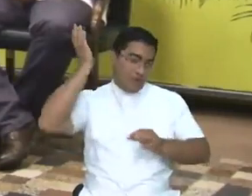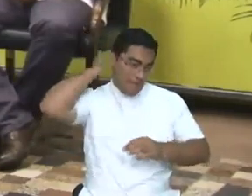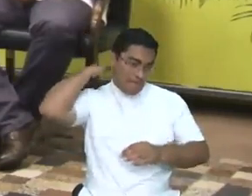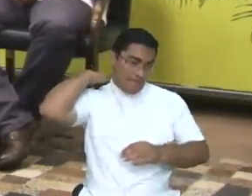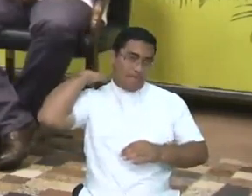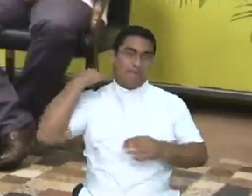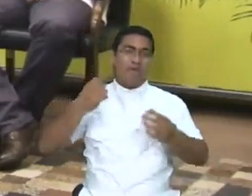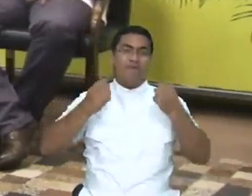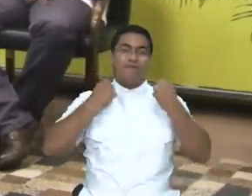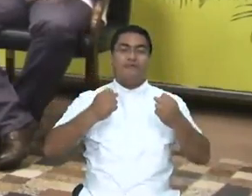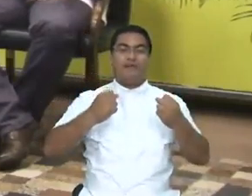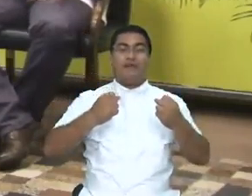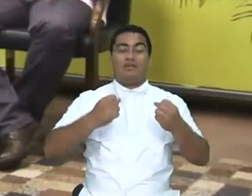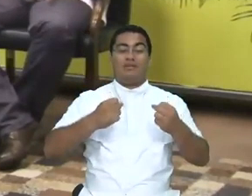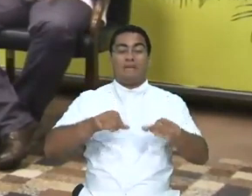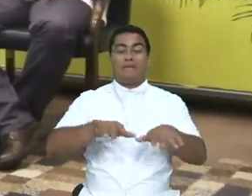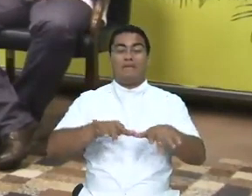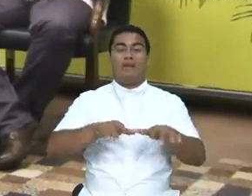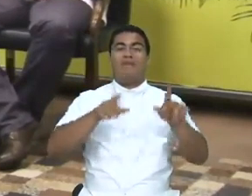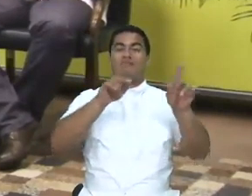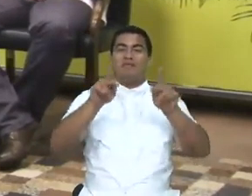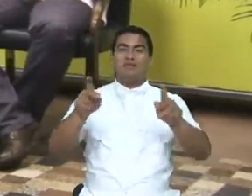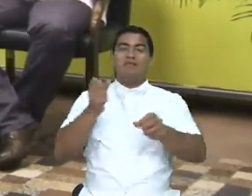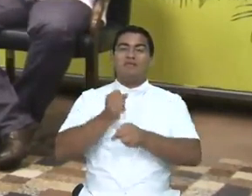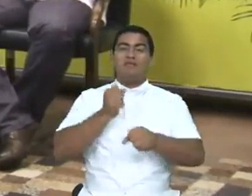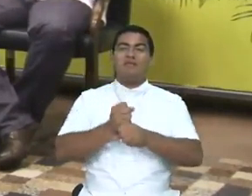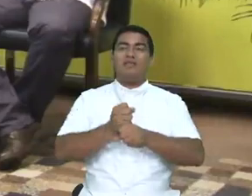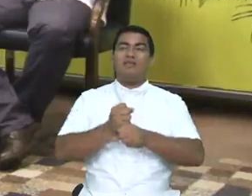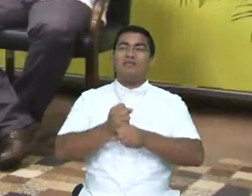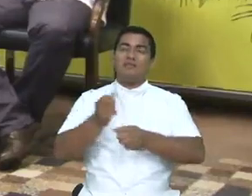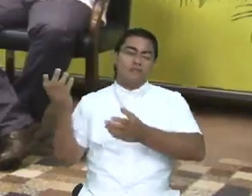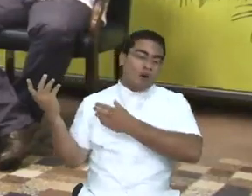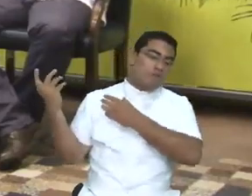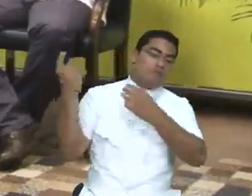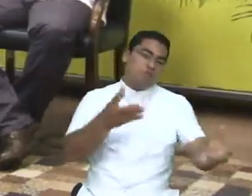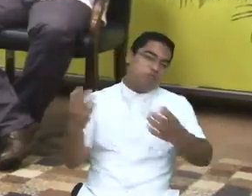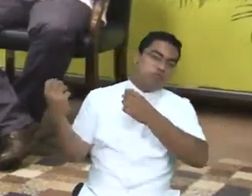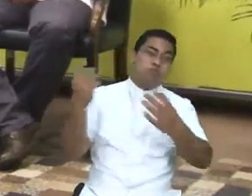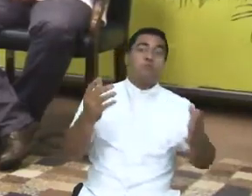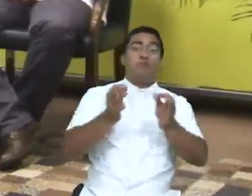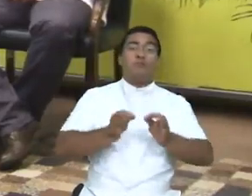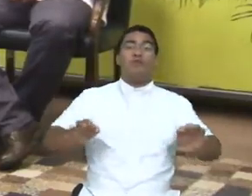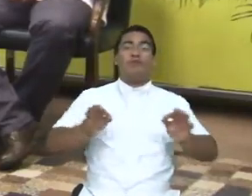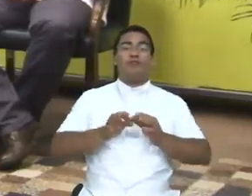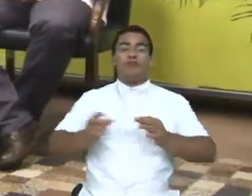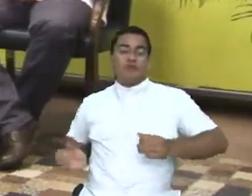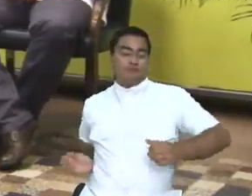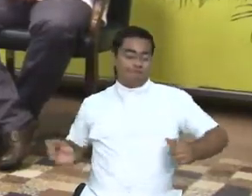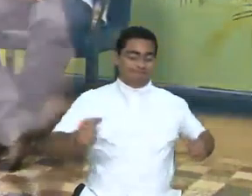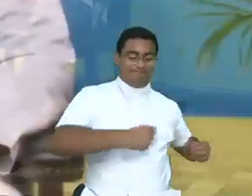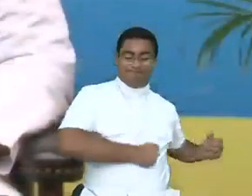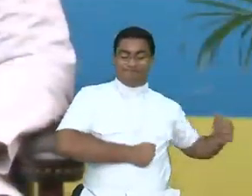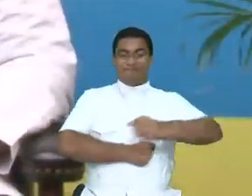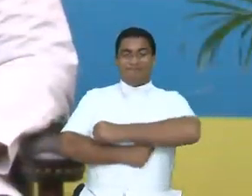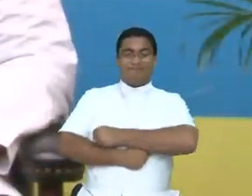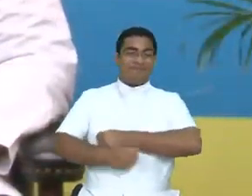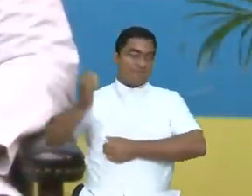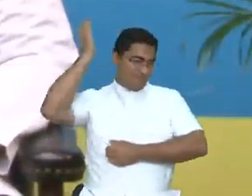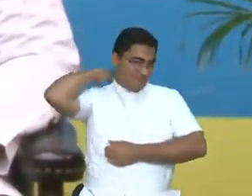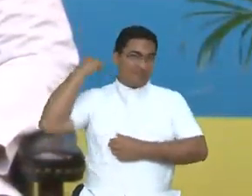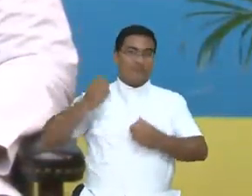pies. Además de los que cargan o hacen movimientos repetitivos, tener su faja protectora. Esas son normas ya establecidas por el